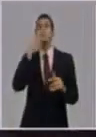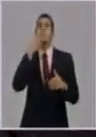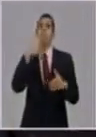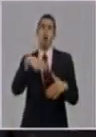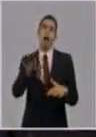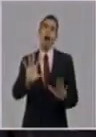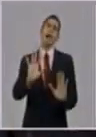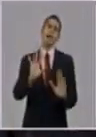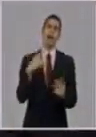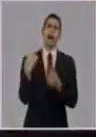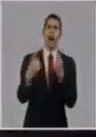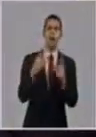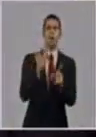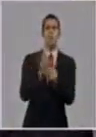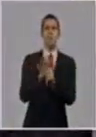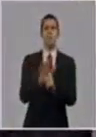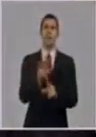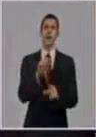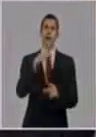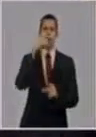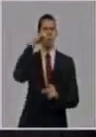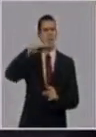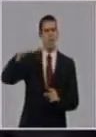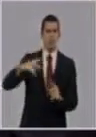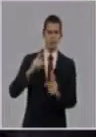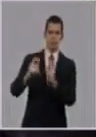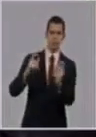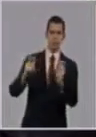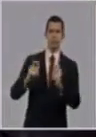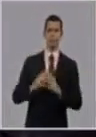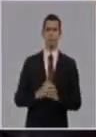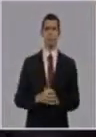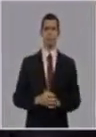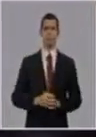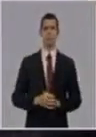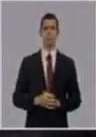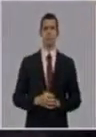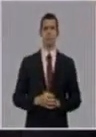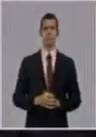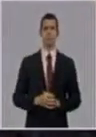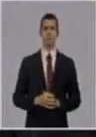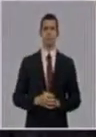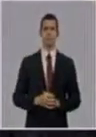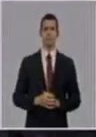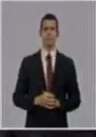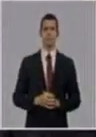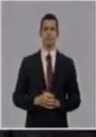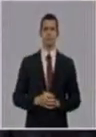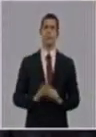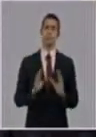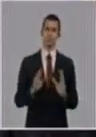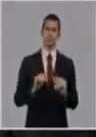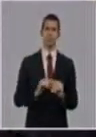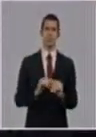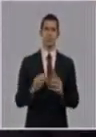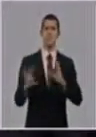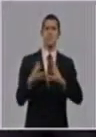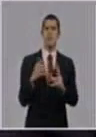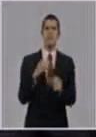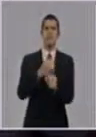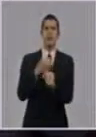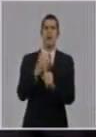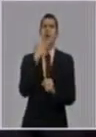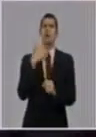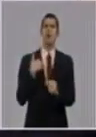ejecutar su planificación, etc. Ahora, de esta manera, se irá ampliando la cantidad de personas vacunadas.